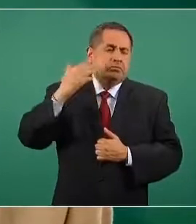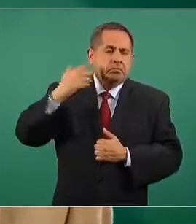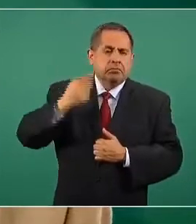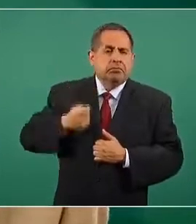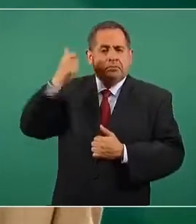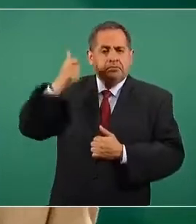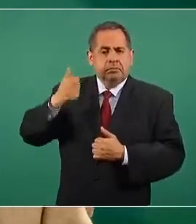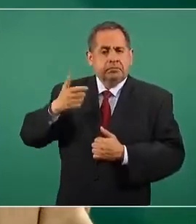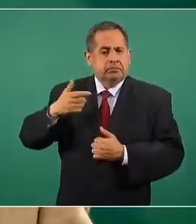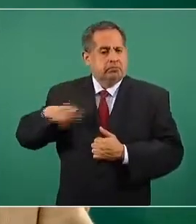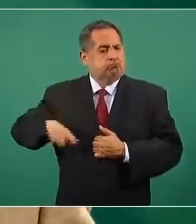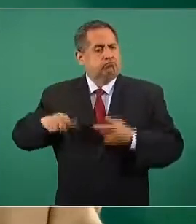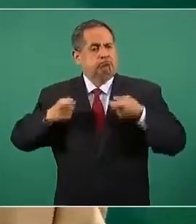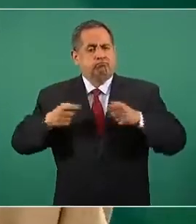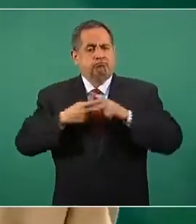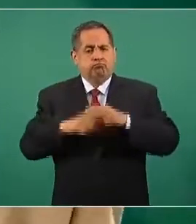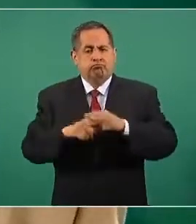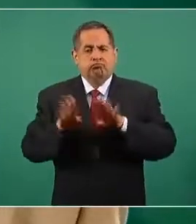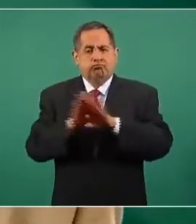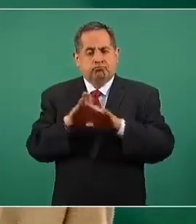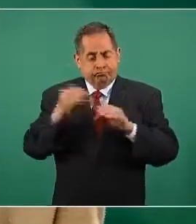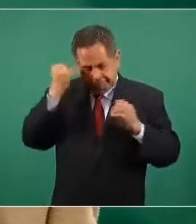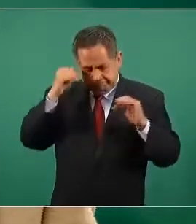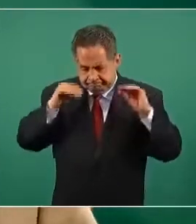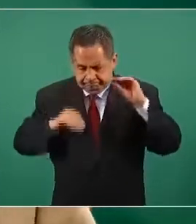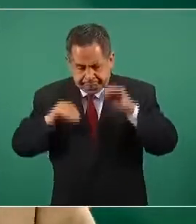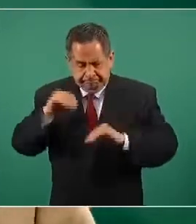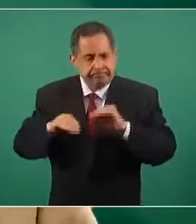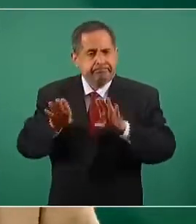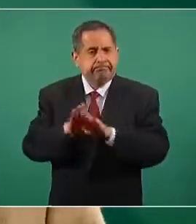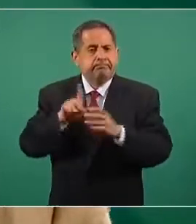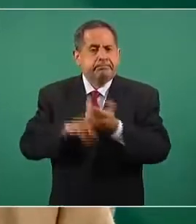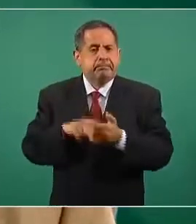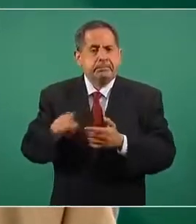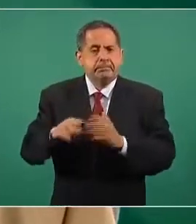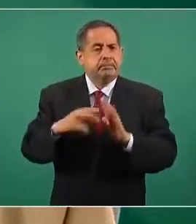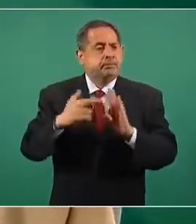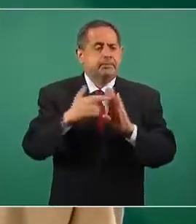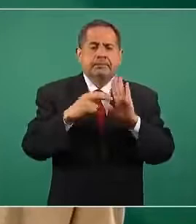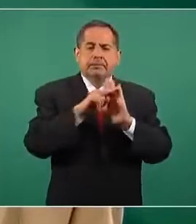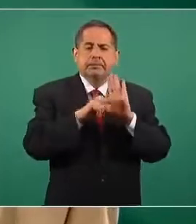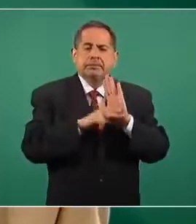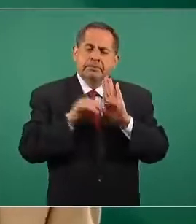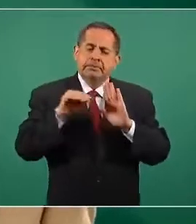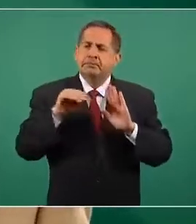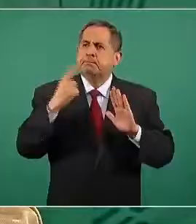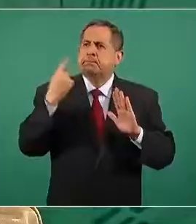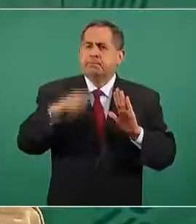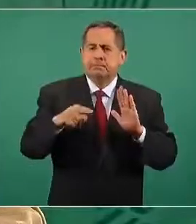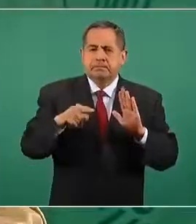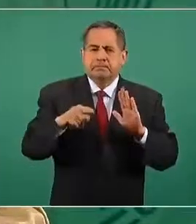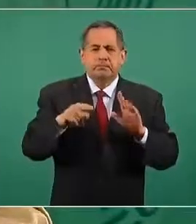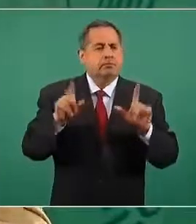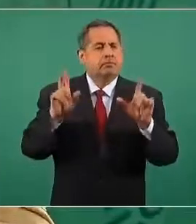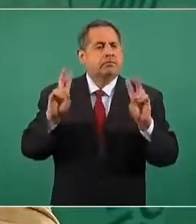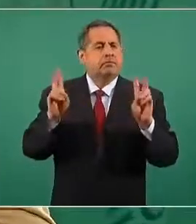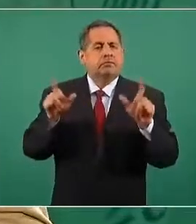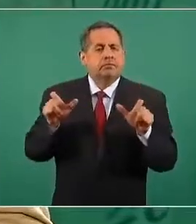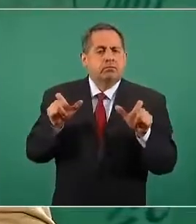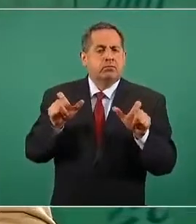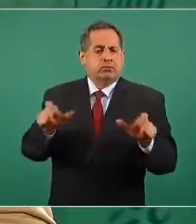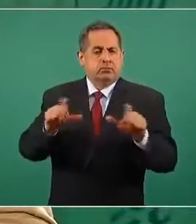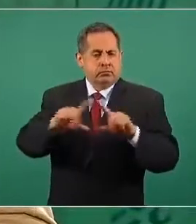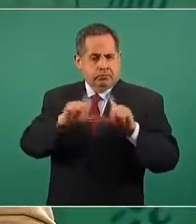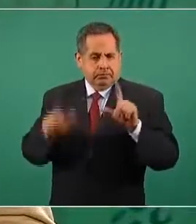meses de gobierno, cuando estábamos construyendo la normativa constitucional de Guardia Nacional